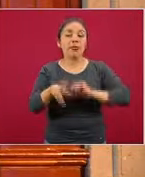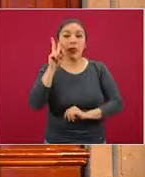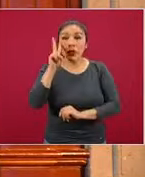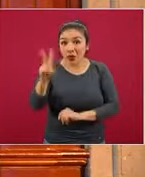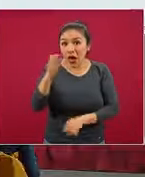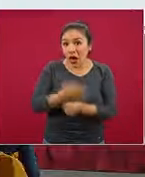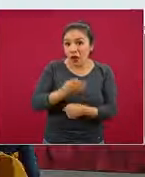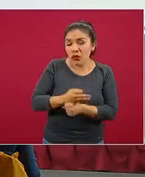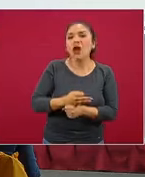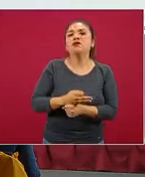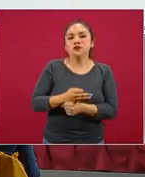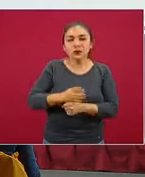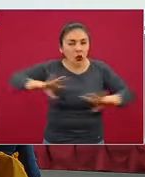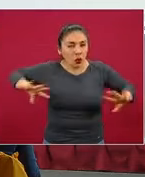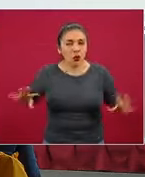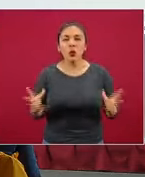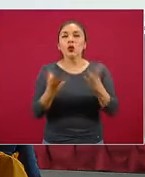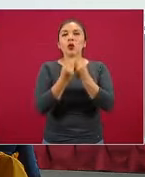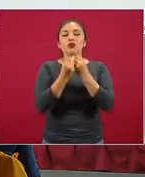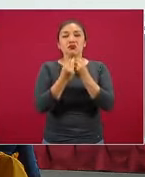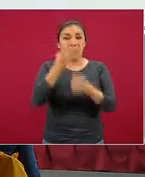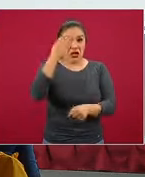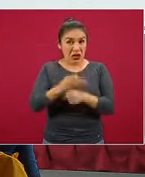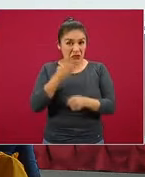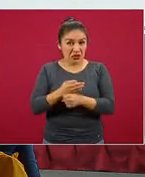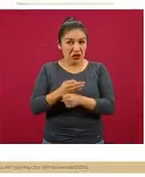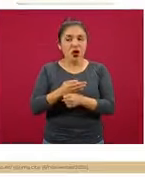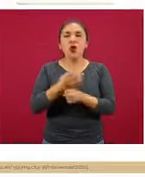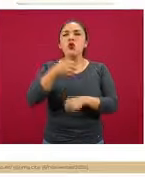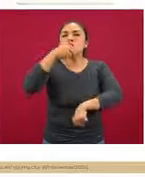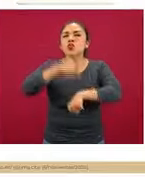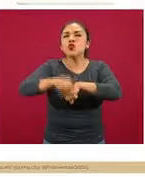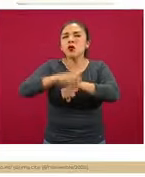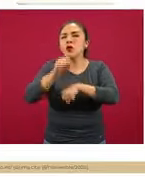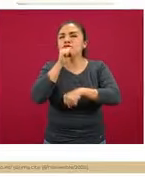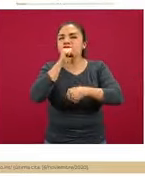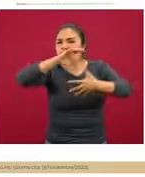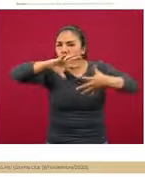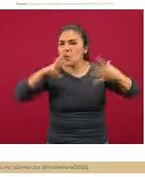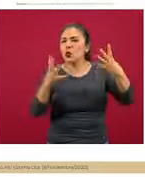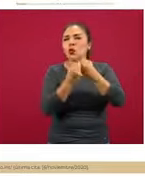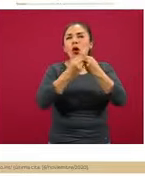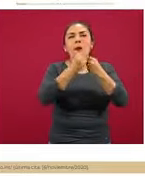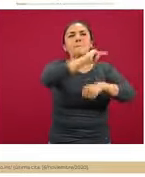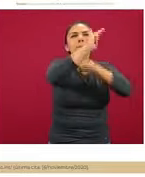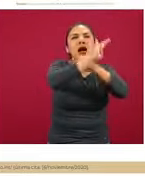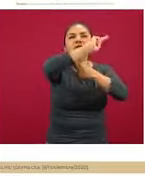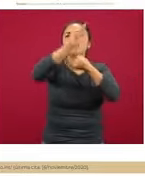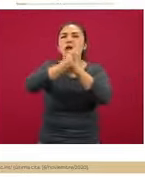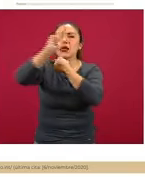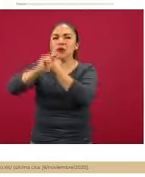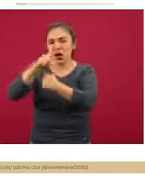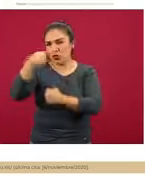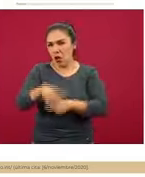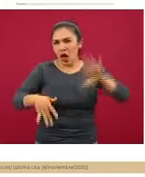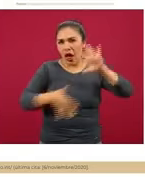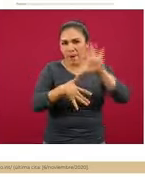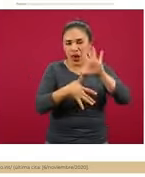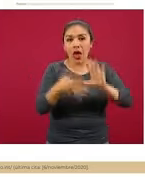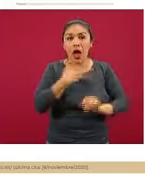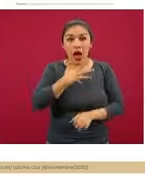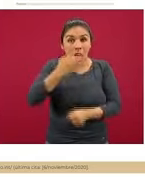ver, en el total, es decir, aquellos números que dan todos los países que conforman el continente americano,